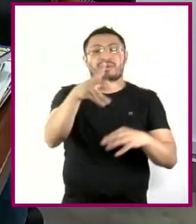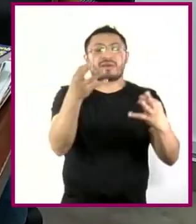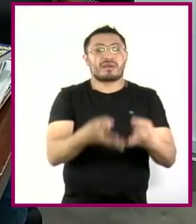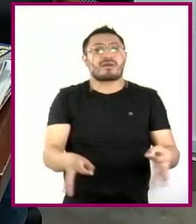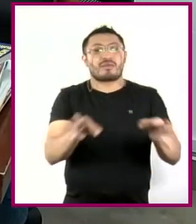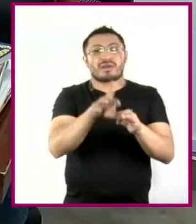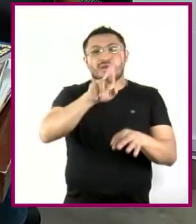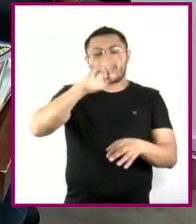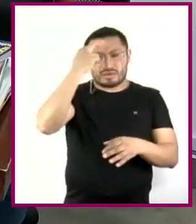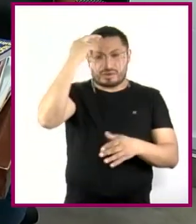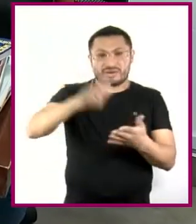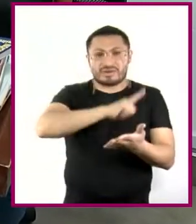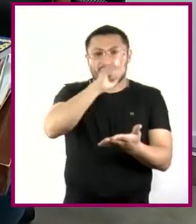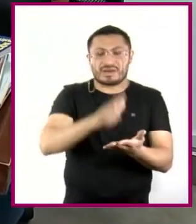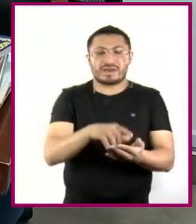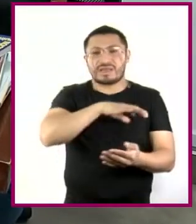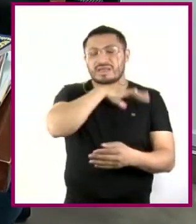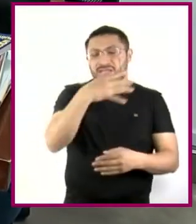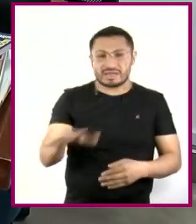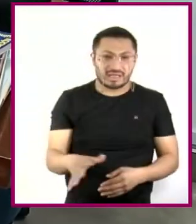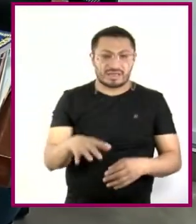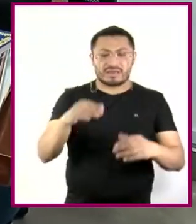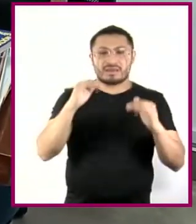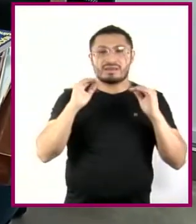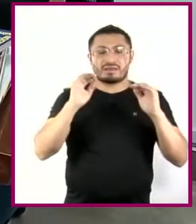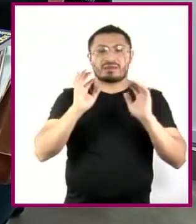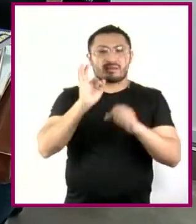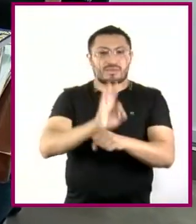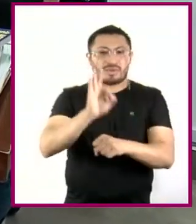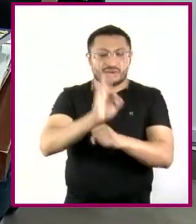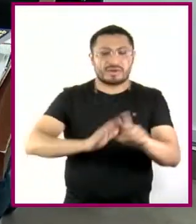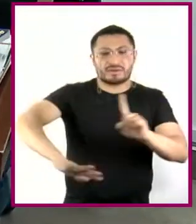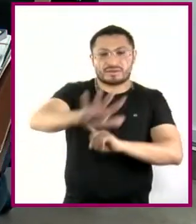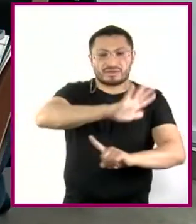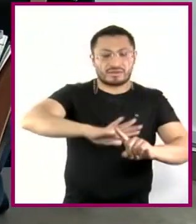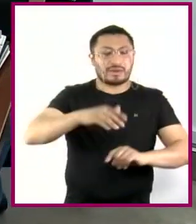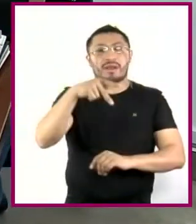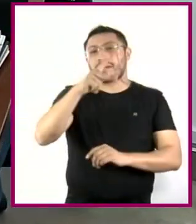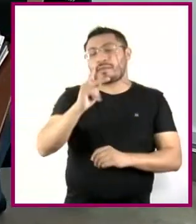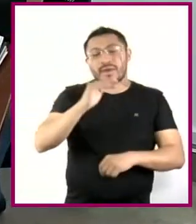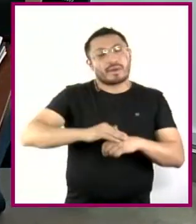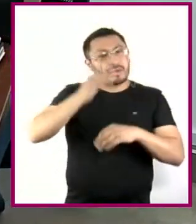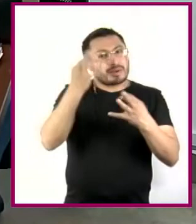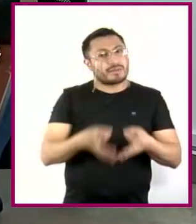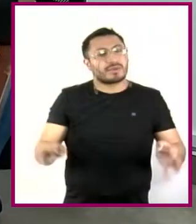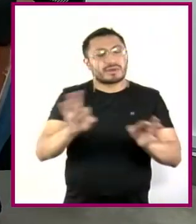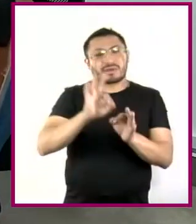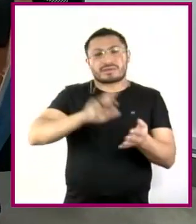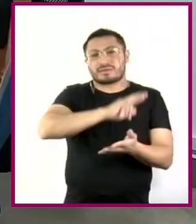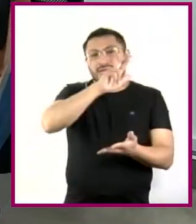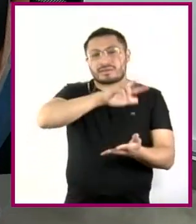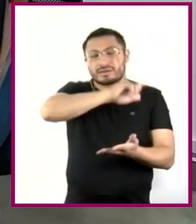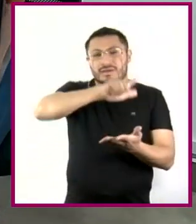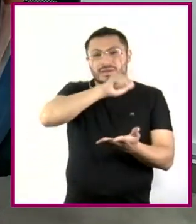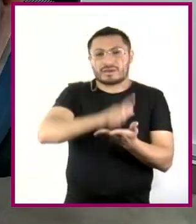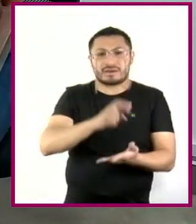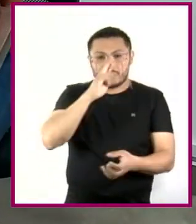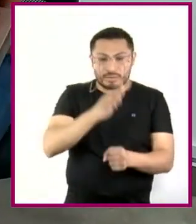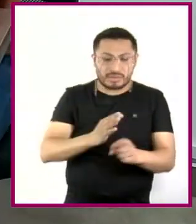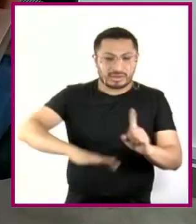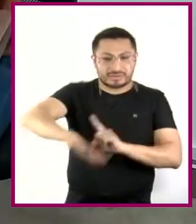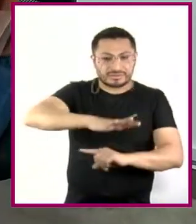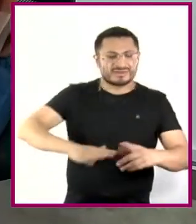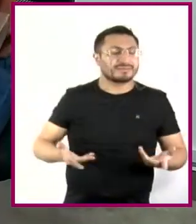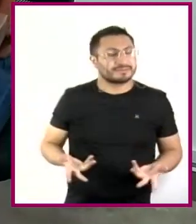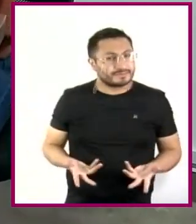resaltar la Ley General del Equilibrio Ecológico y la Protección Ambiental, pero sobre todo la Ley de Responsabilidad Ambiental. ¿Por qué lo dices,